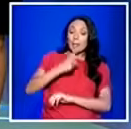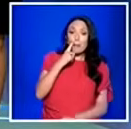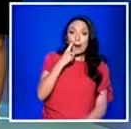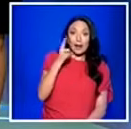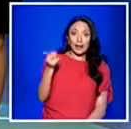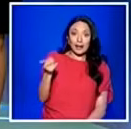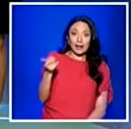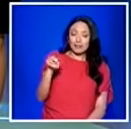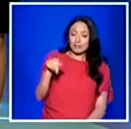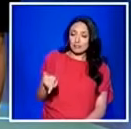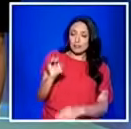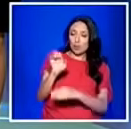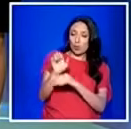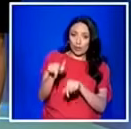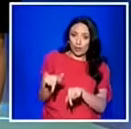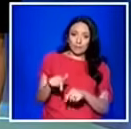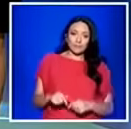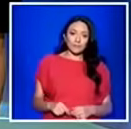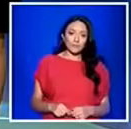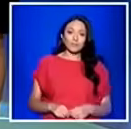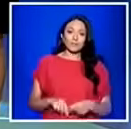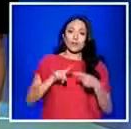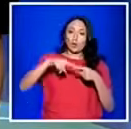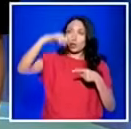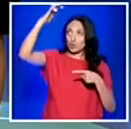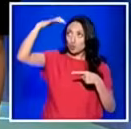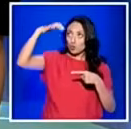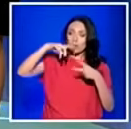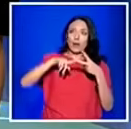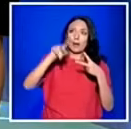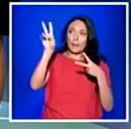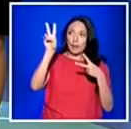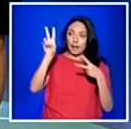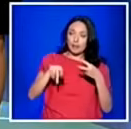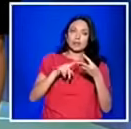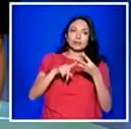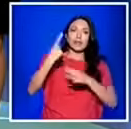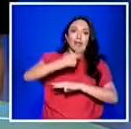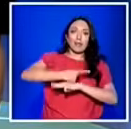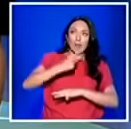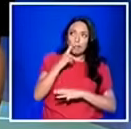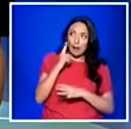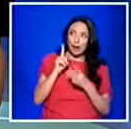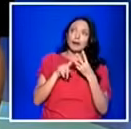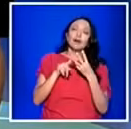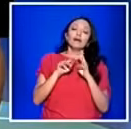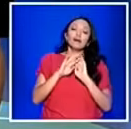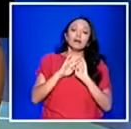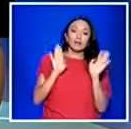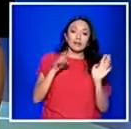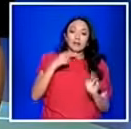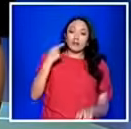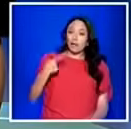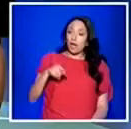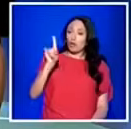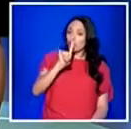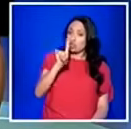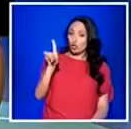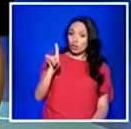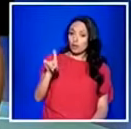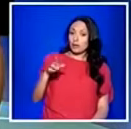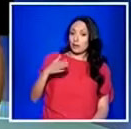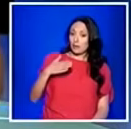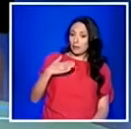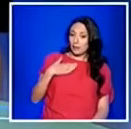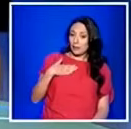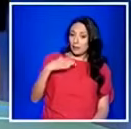que se celebra en el Ecuador este domingo. Lluvia, es viernes, ya lo decíamos, también se celebra el Día del Padre, que no es feriado, pero en mi caso